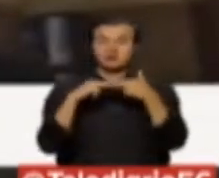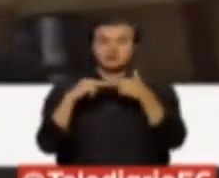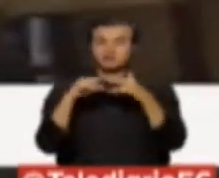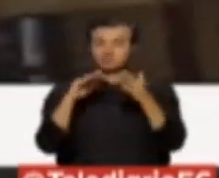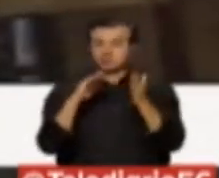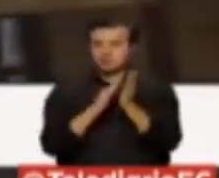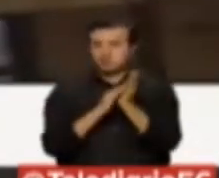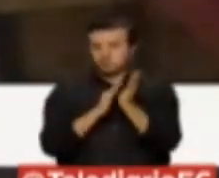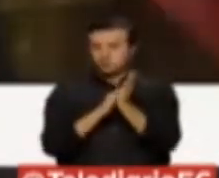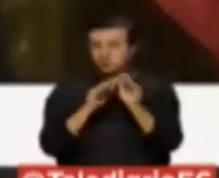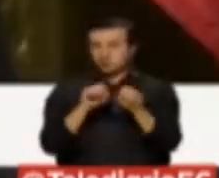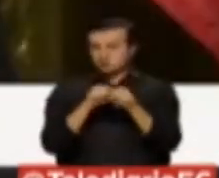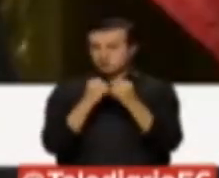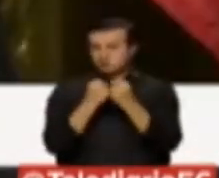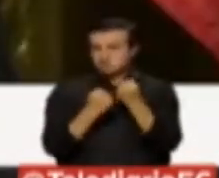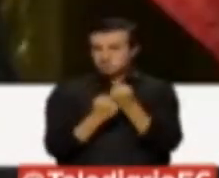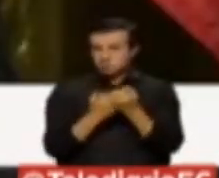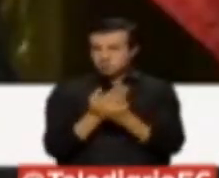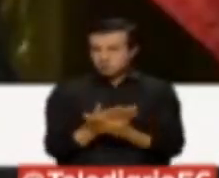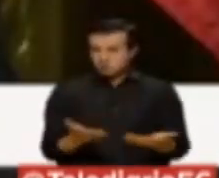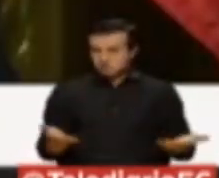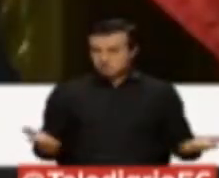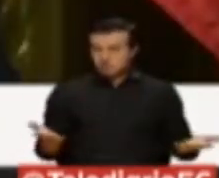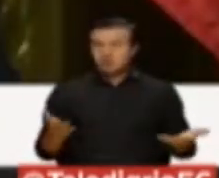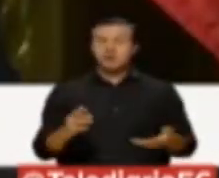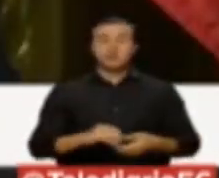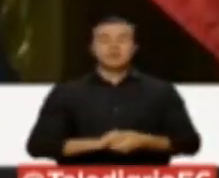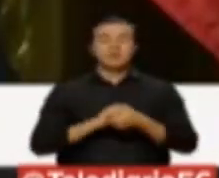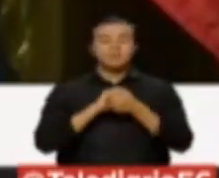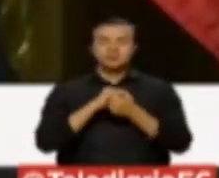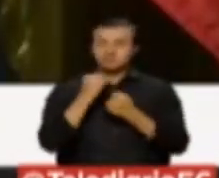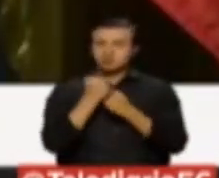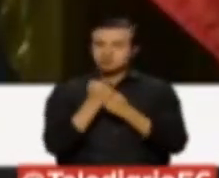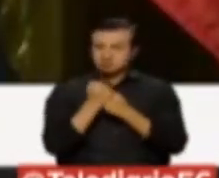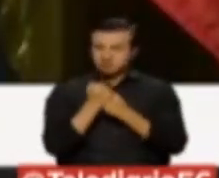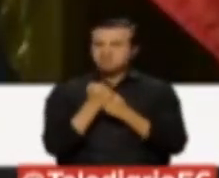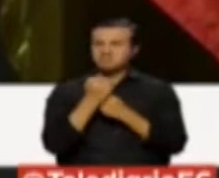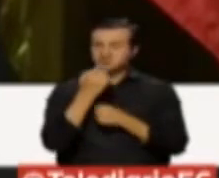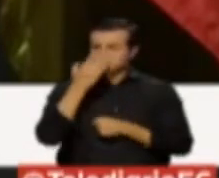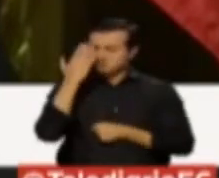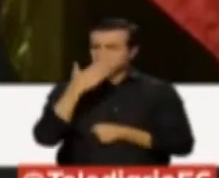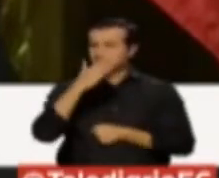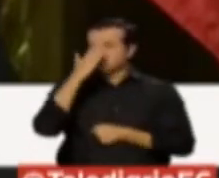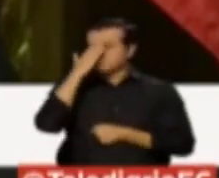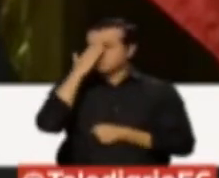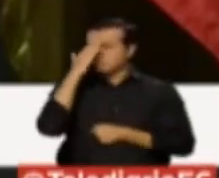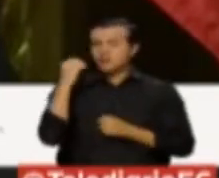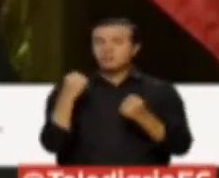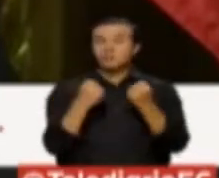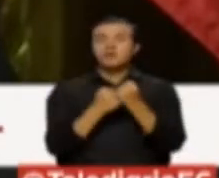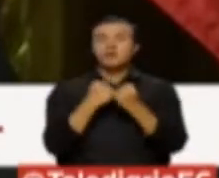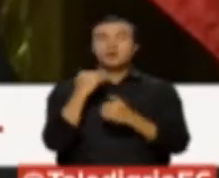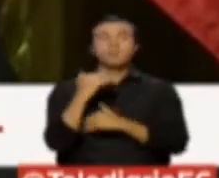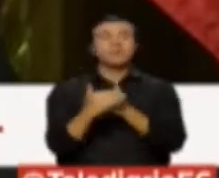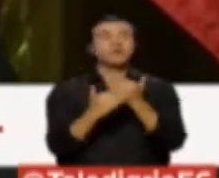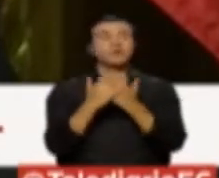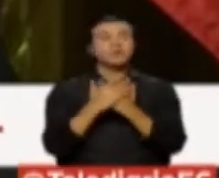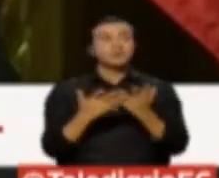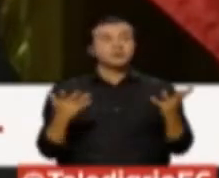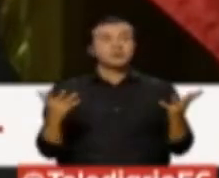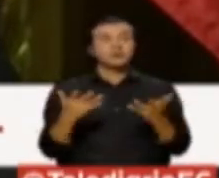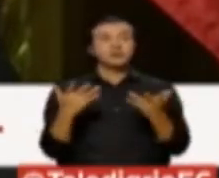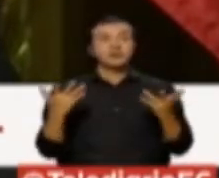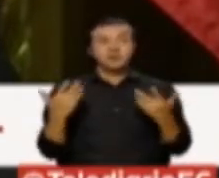señor esta cooperación contribuirá estoy seguro a facilitar varios procesos de